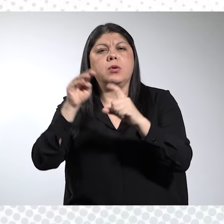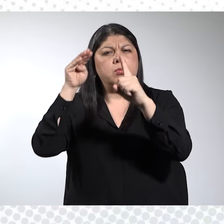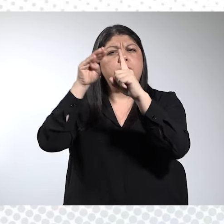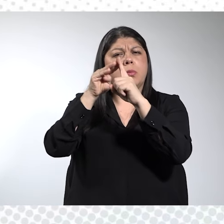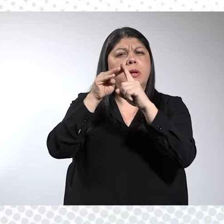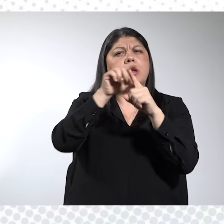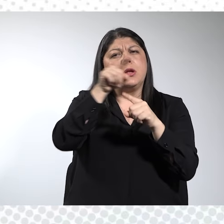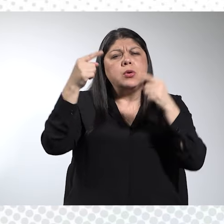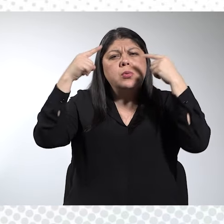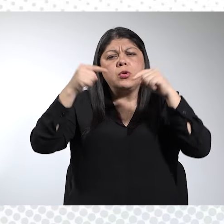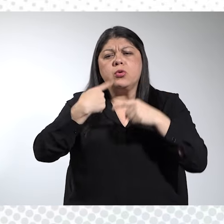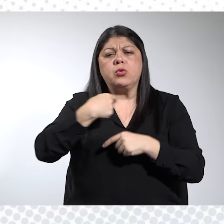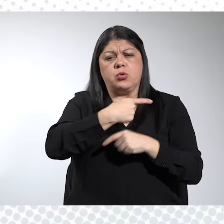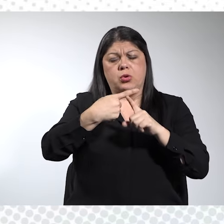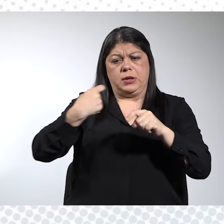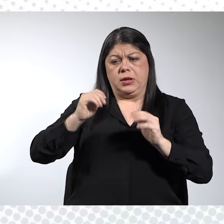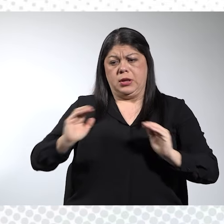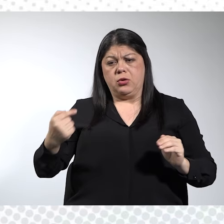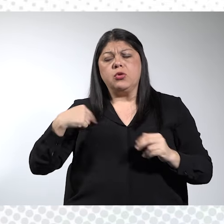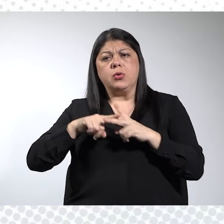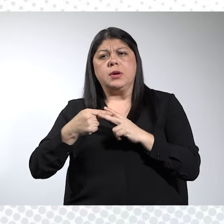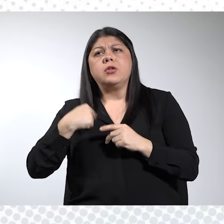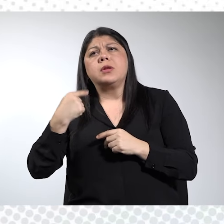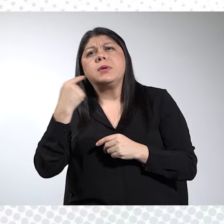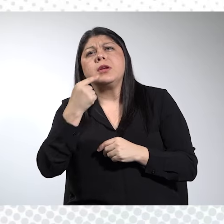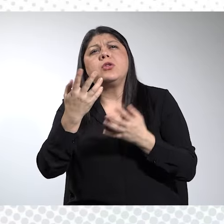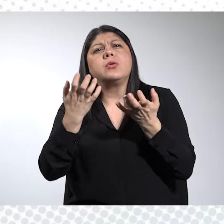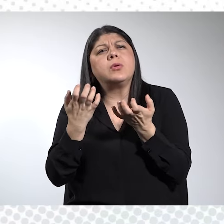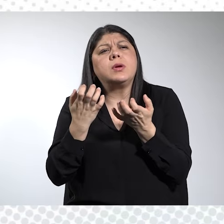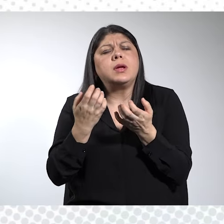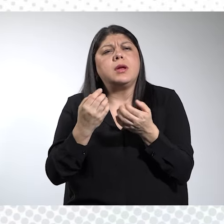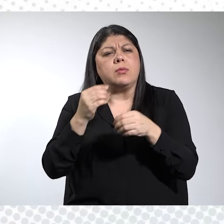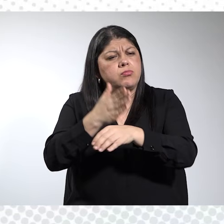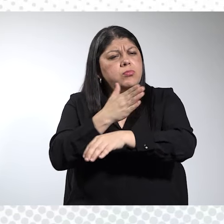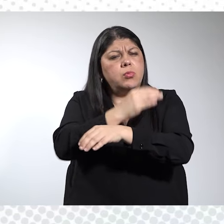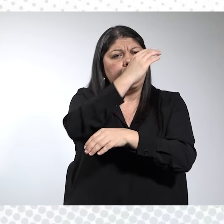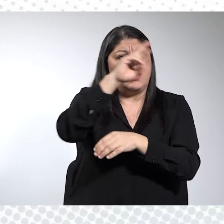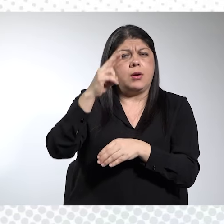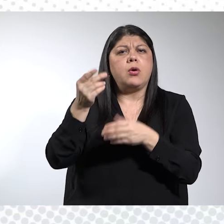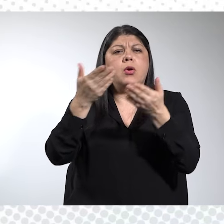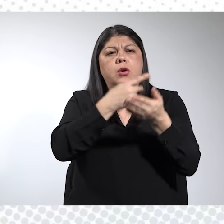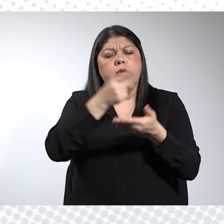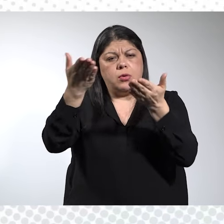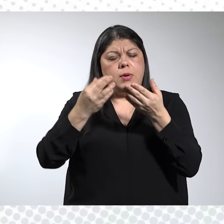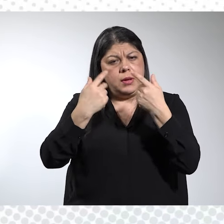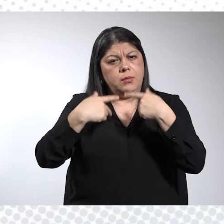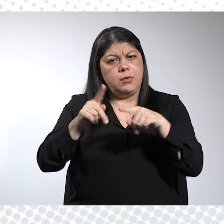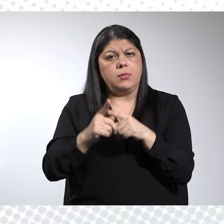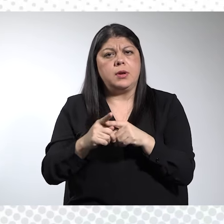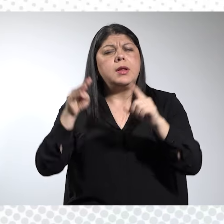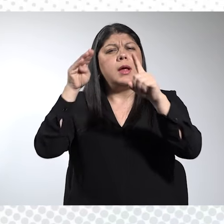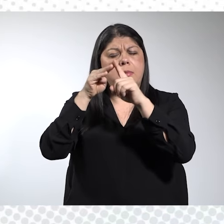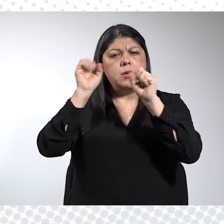sueños y las metas que como niño tuvimos nosotros al principio. Yo siempre dije, voy a hacer algo por este país y hoy Dios me está dando la